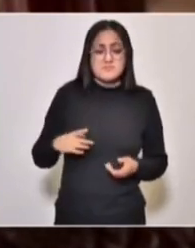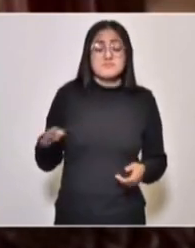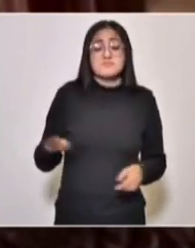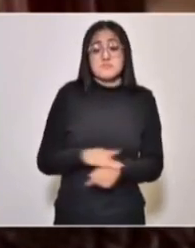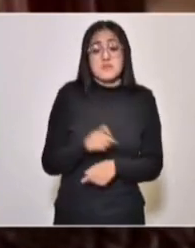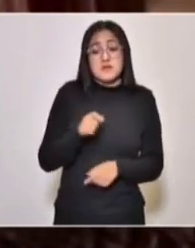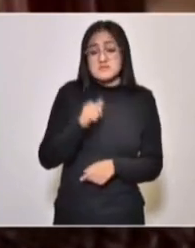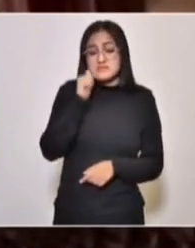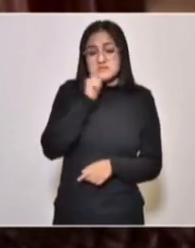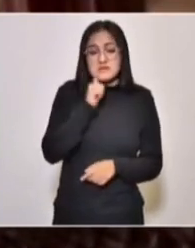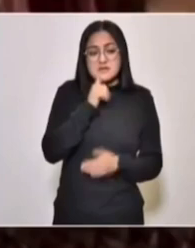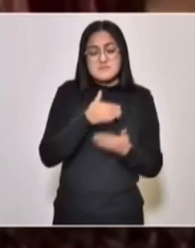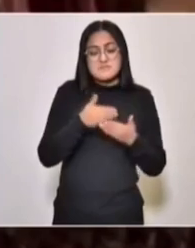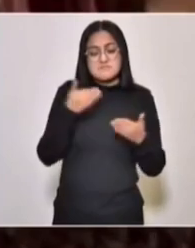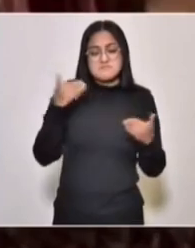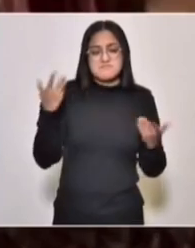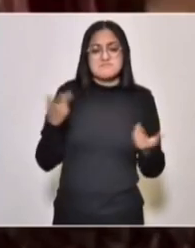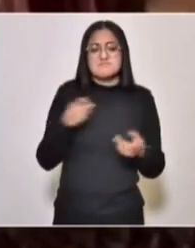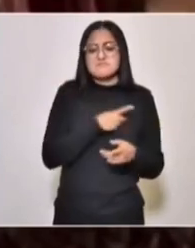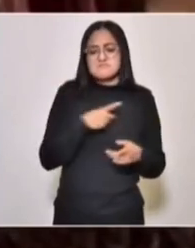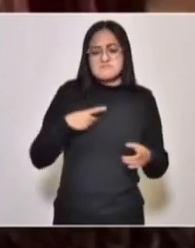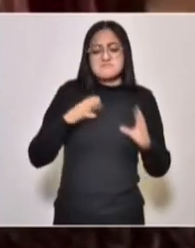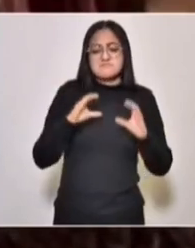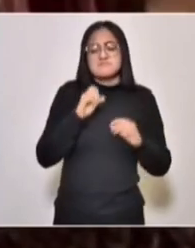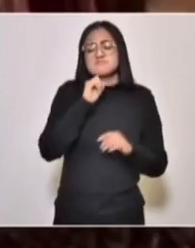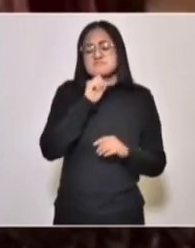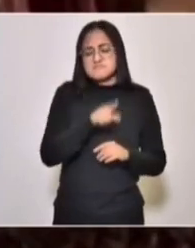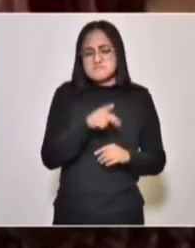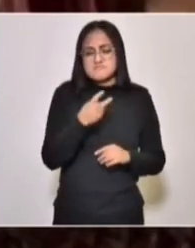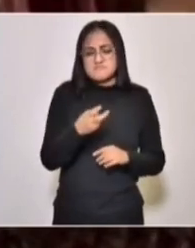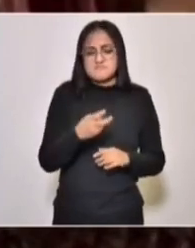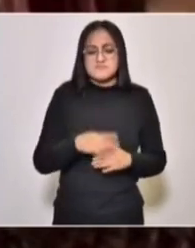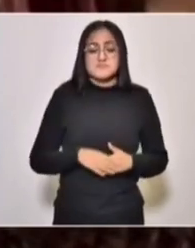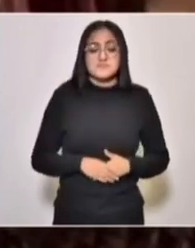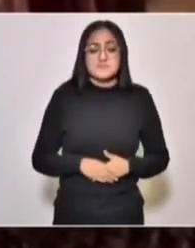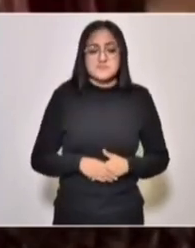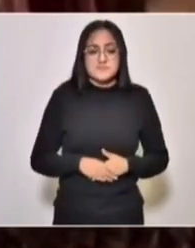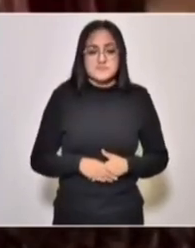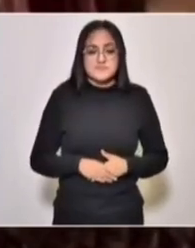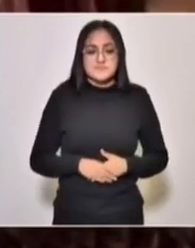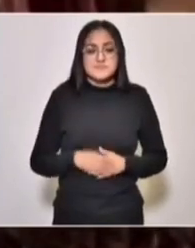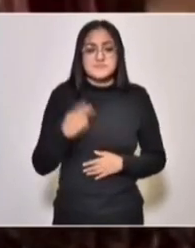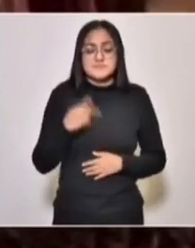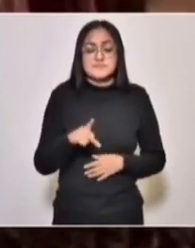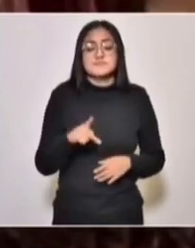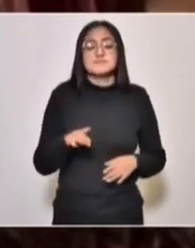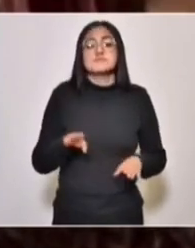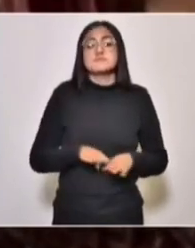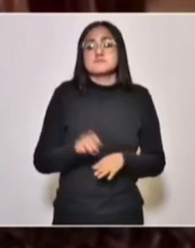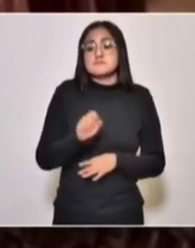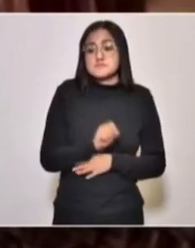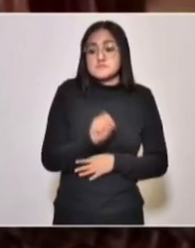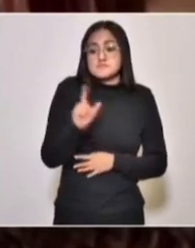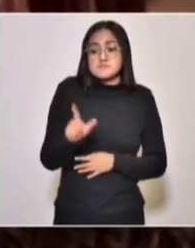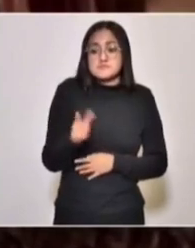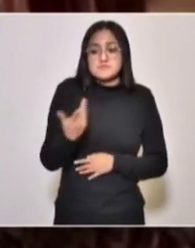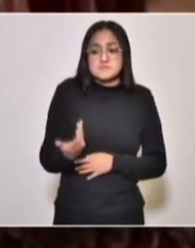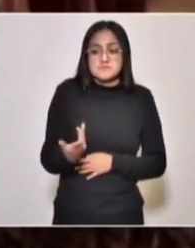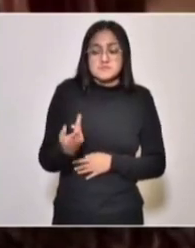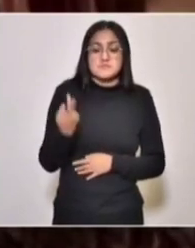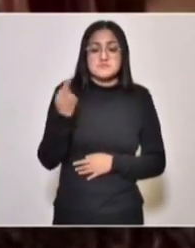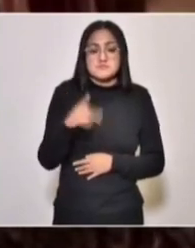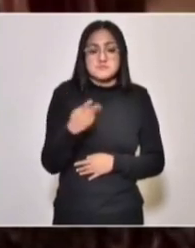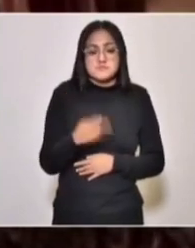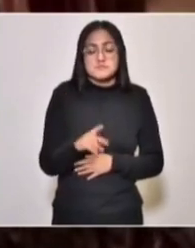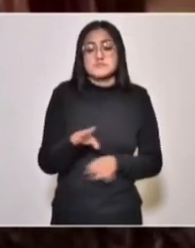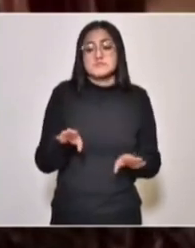siempre. Tengan cuidado también en el desempeño de la profesión, la noble profesión